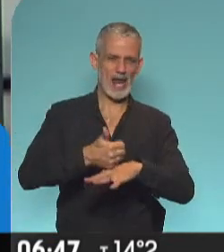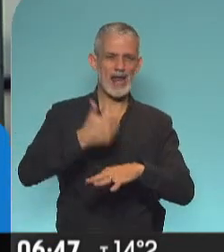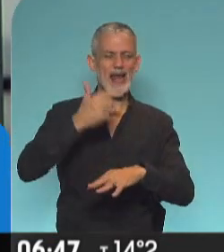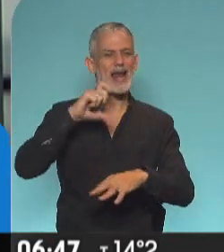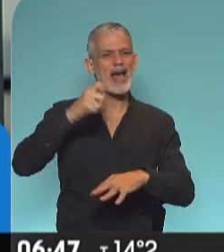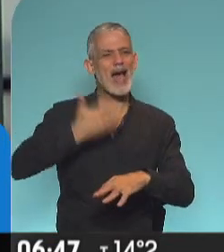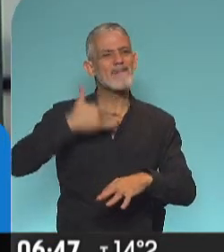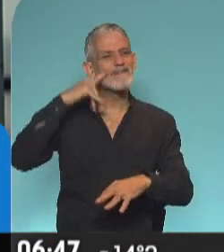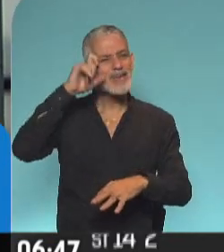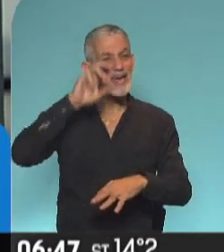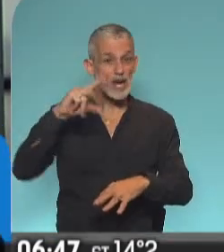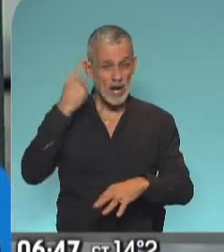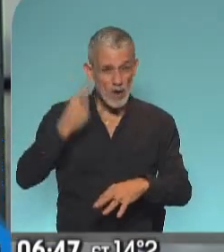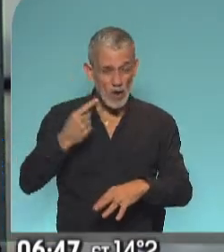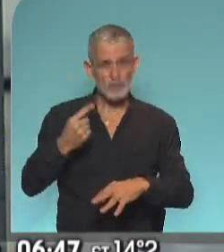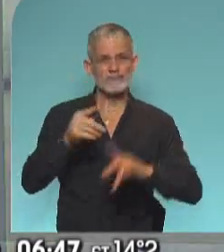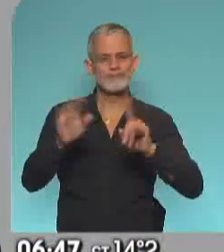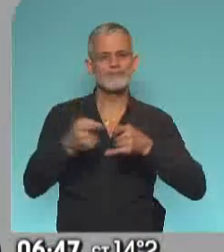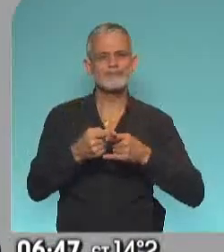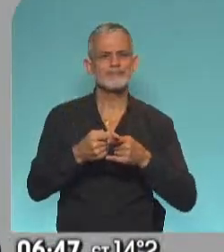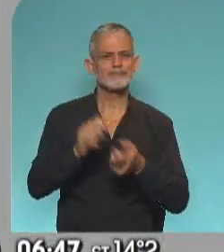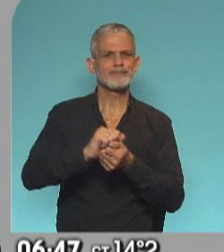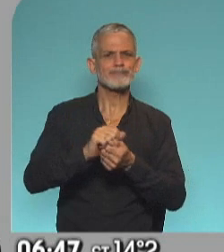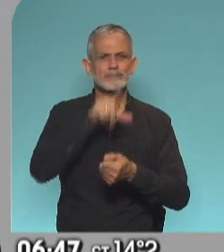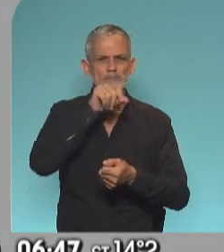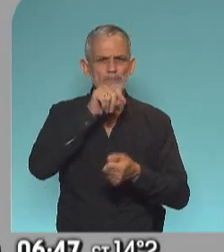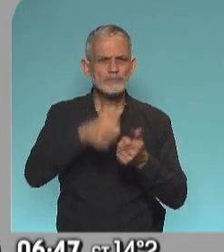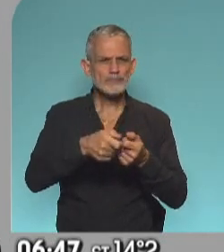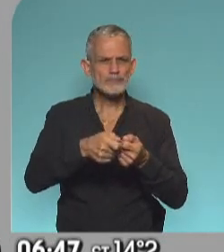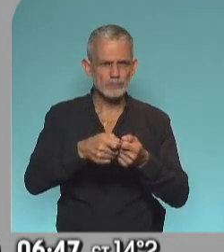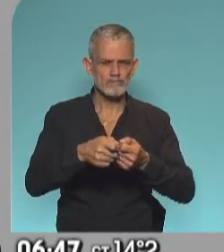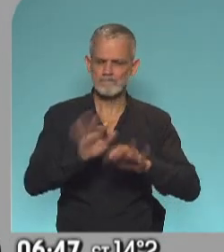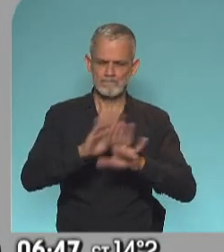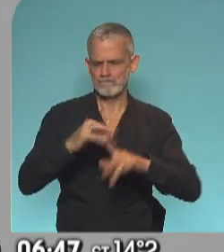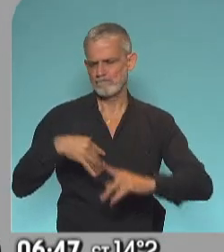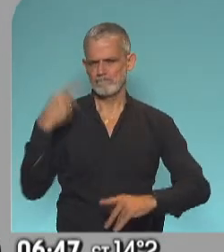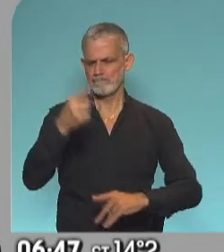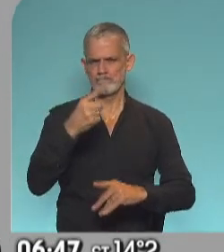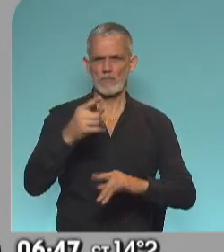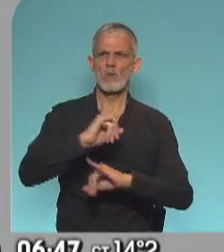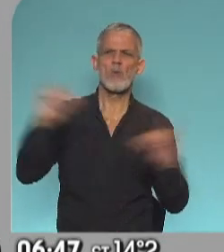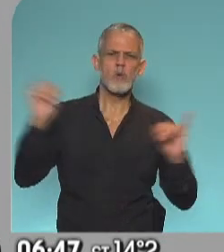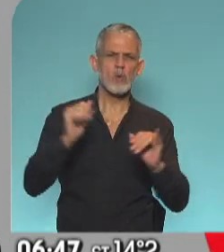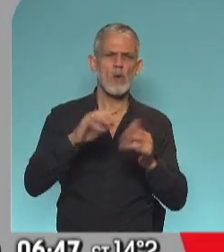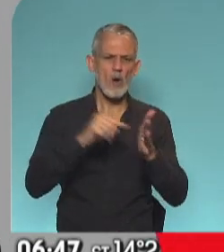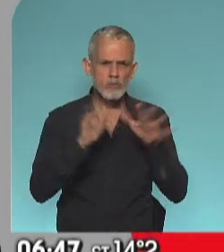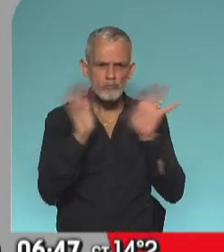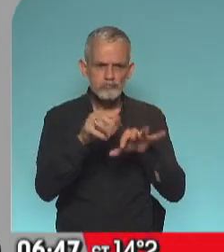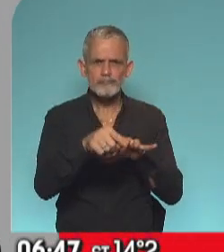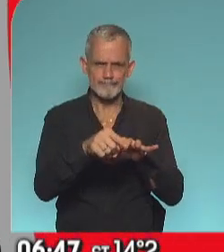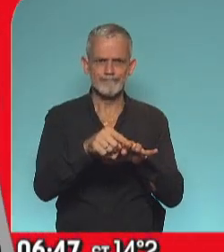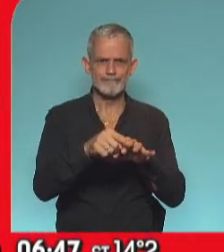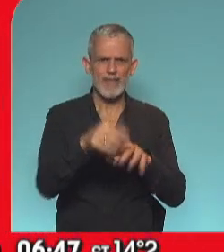Cafiero, el jefe de gabinete, publicó también a través de su cuenta de Twitter: repudiamos que se difunda como punto de protesta el domicilio